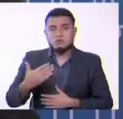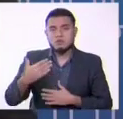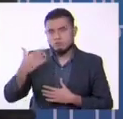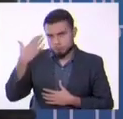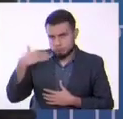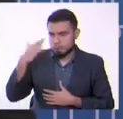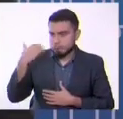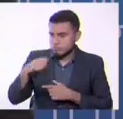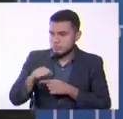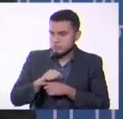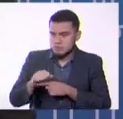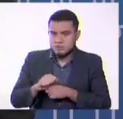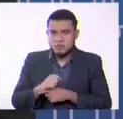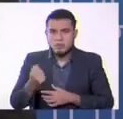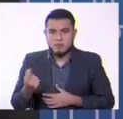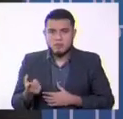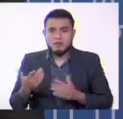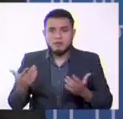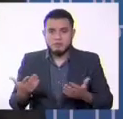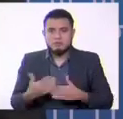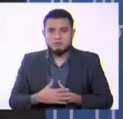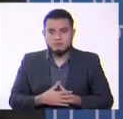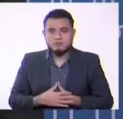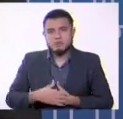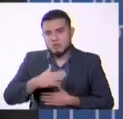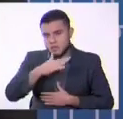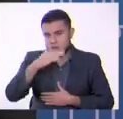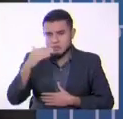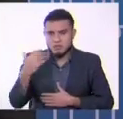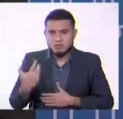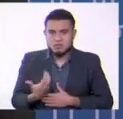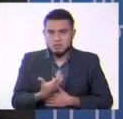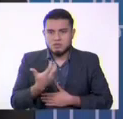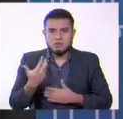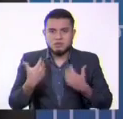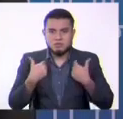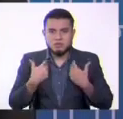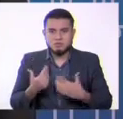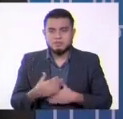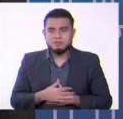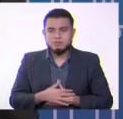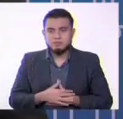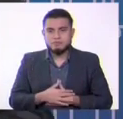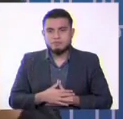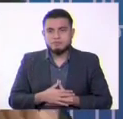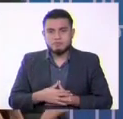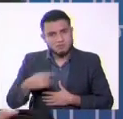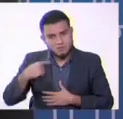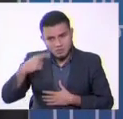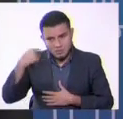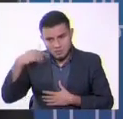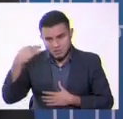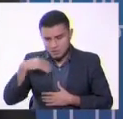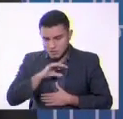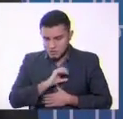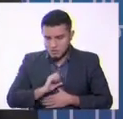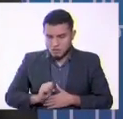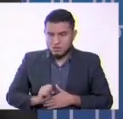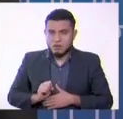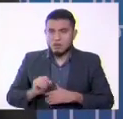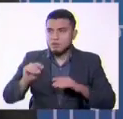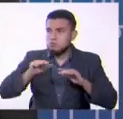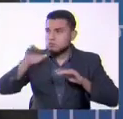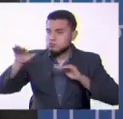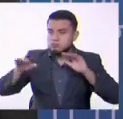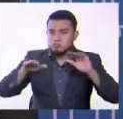quizá más cercanas con respecto al país, tenemos el caso de salvadoreños que emigraron a Estados Unidos